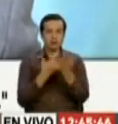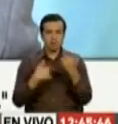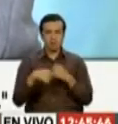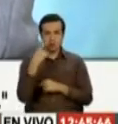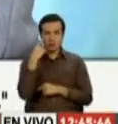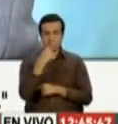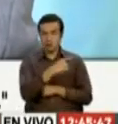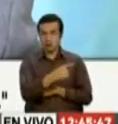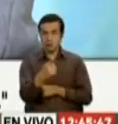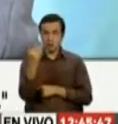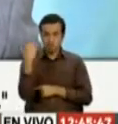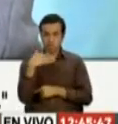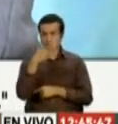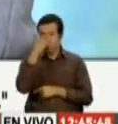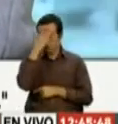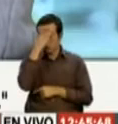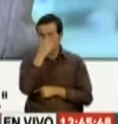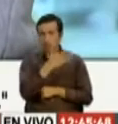han podido